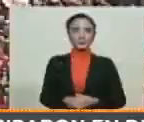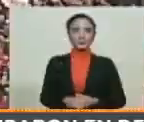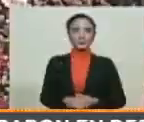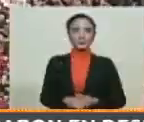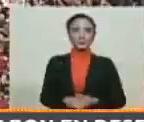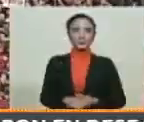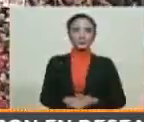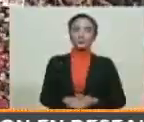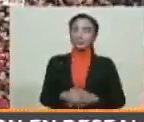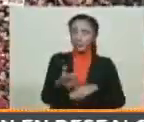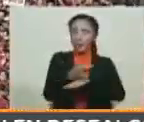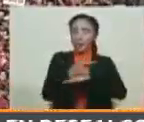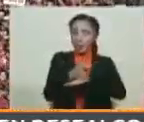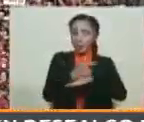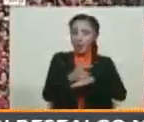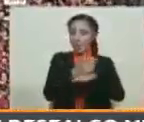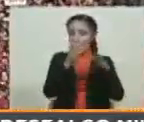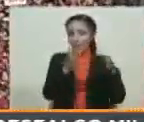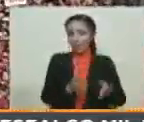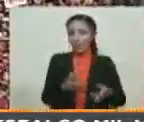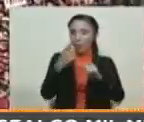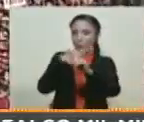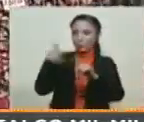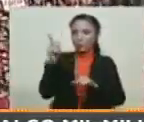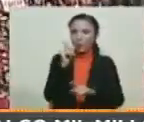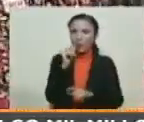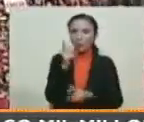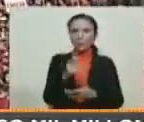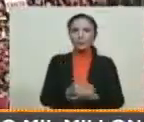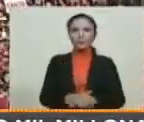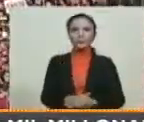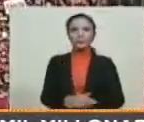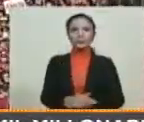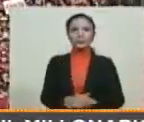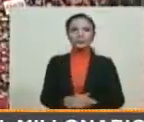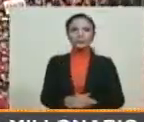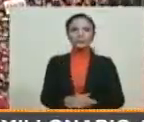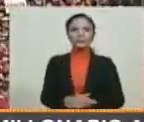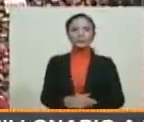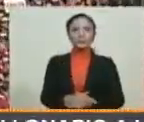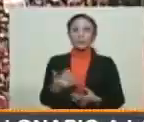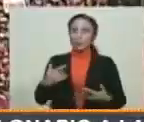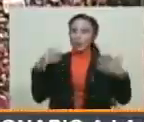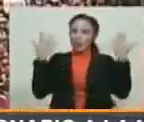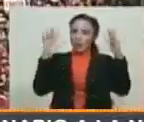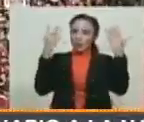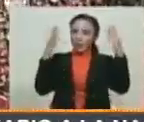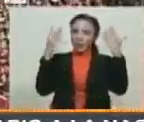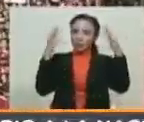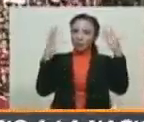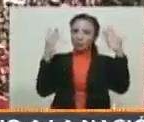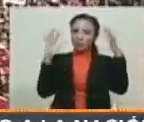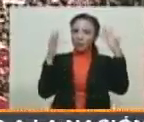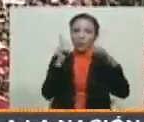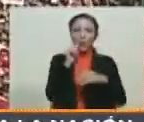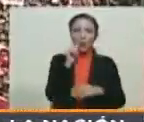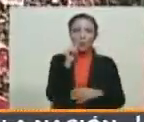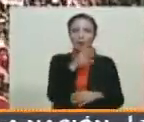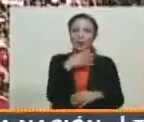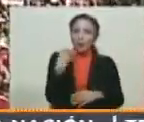un armador venga para acá rafael calle yo quiero pedir un aplauso para este joven gobernador rafael